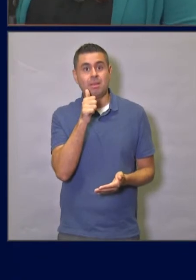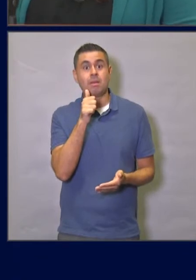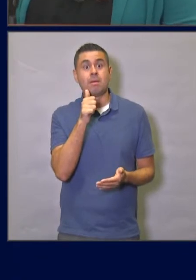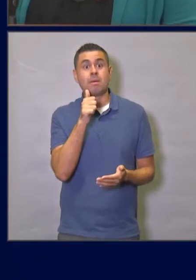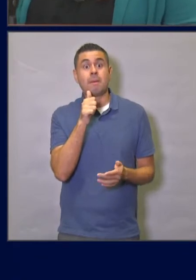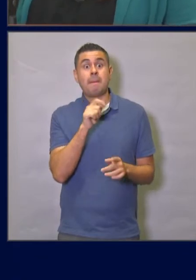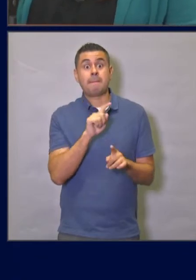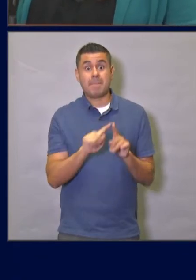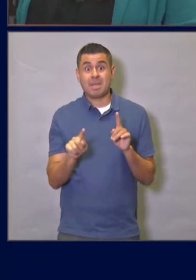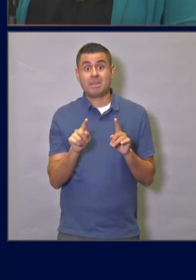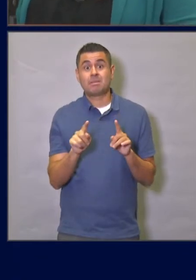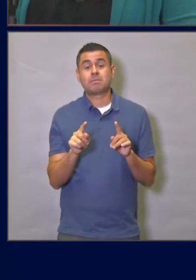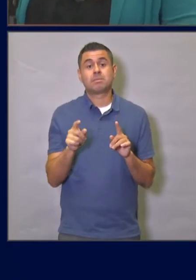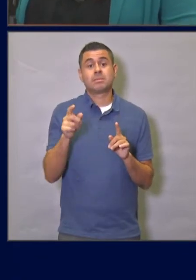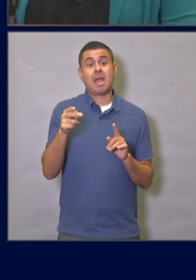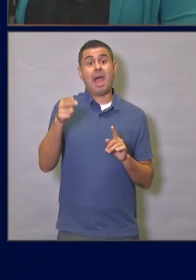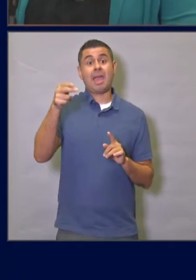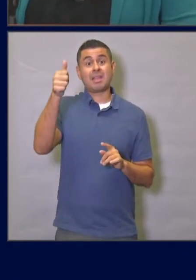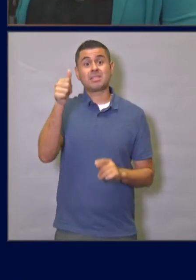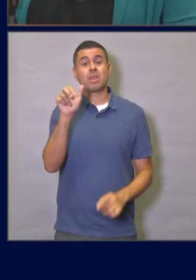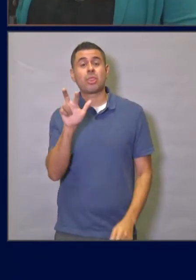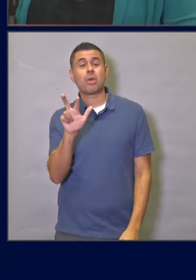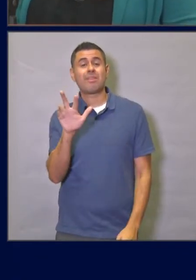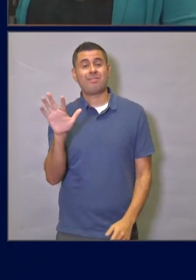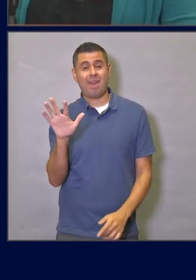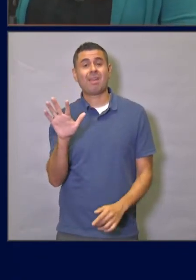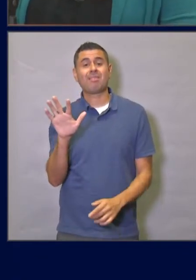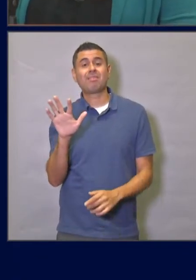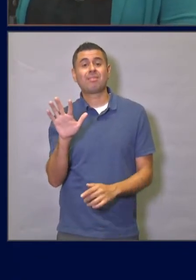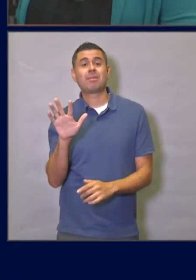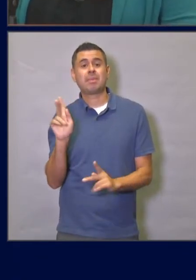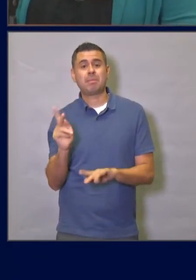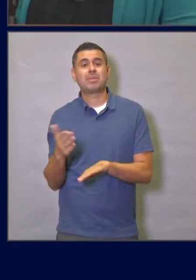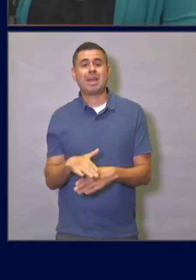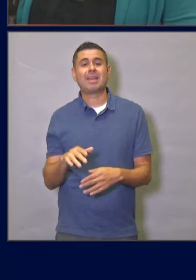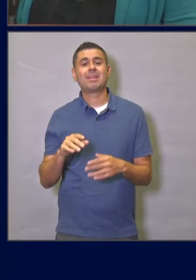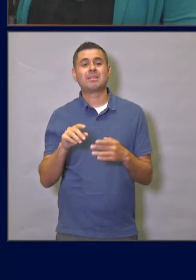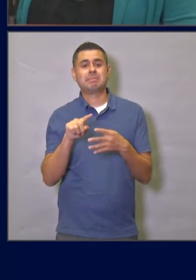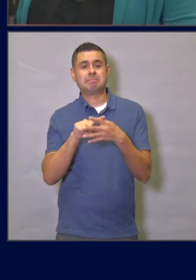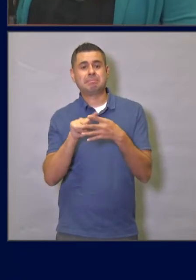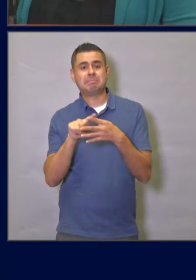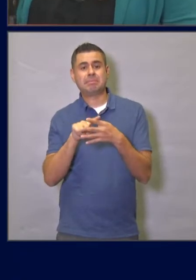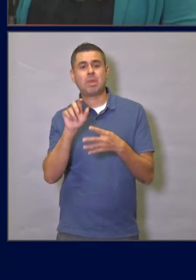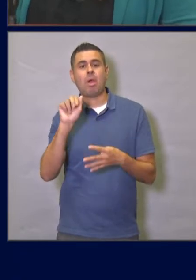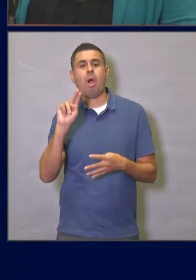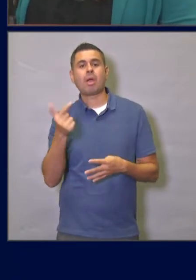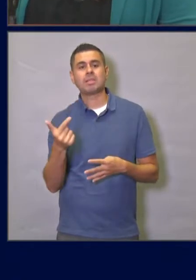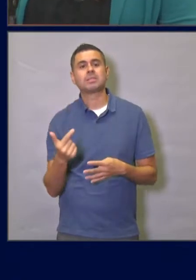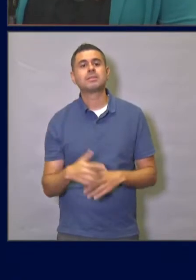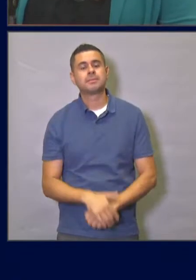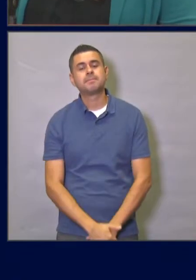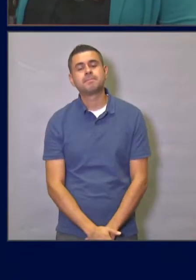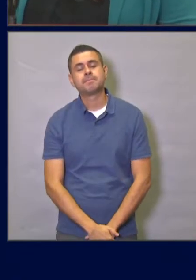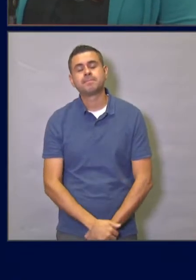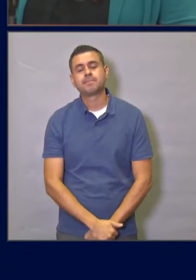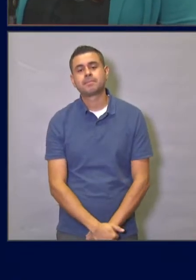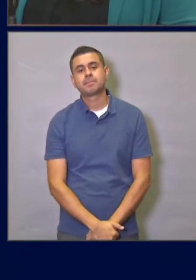de 35 fallecimientos por día a principios de agosto. Next slide, please.